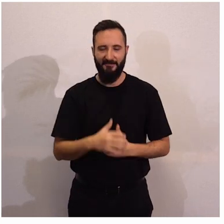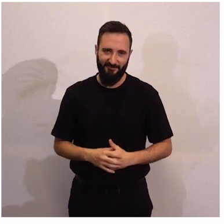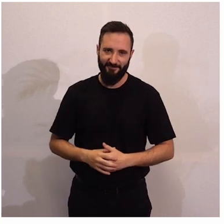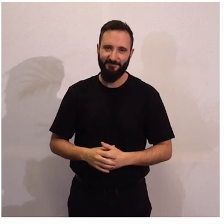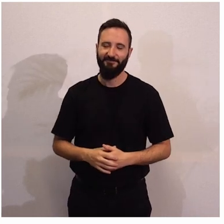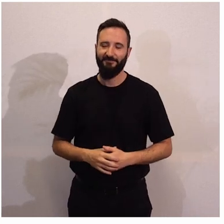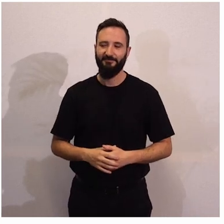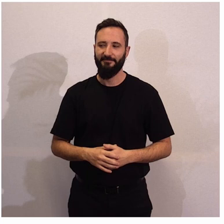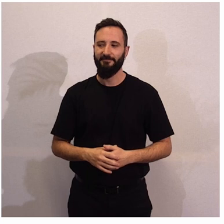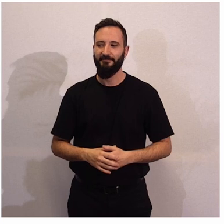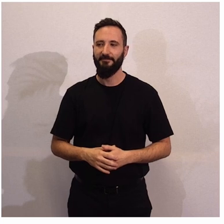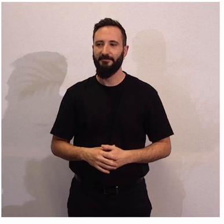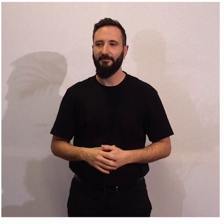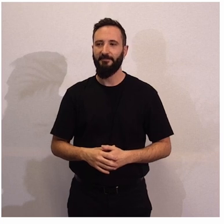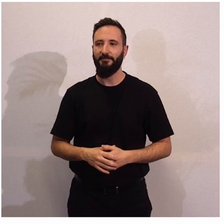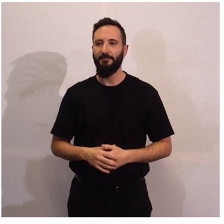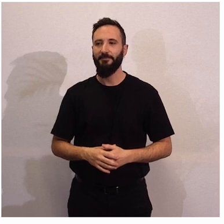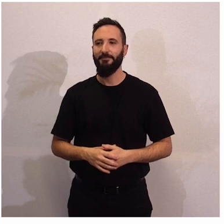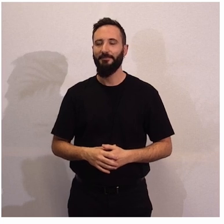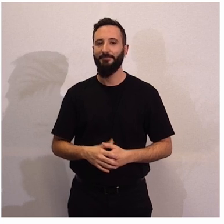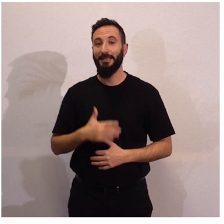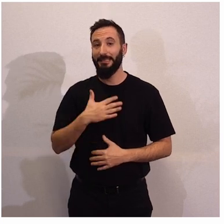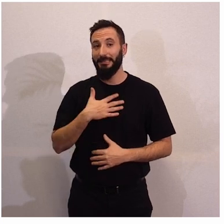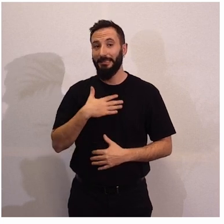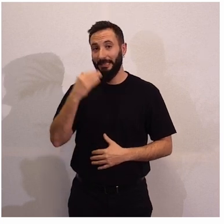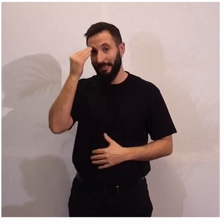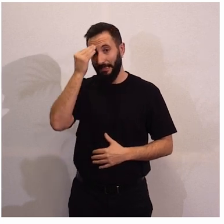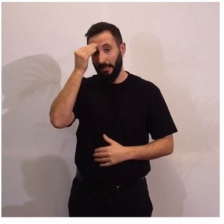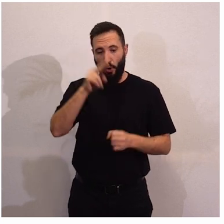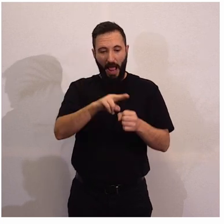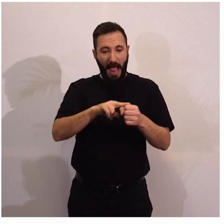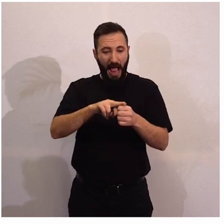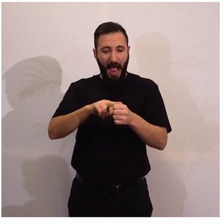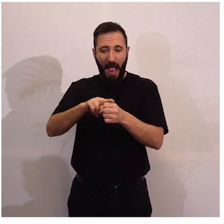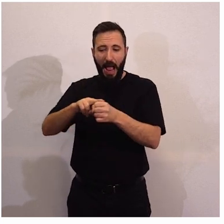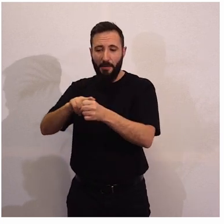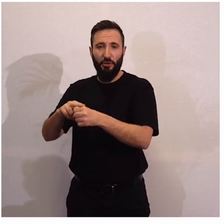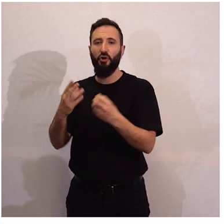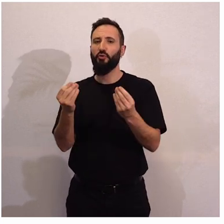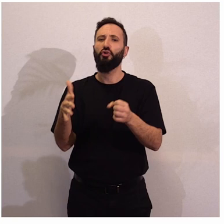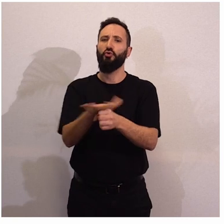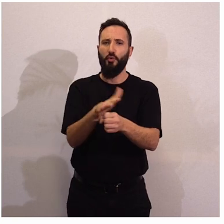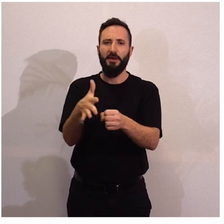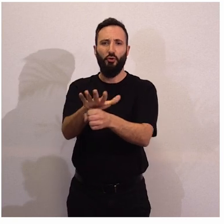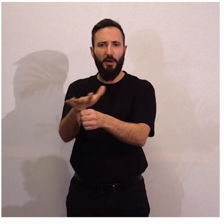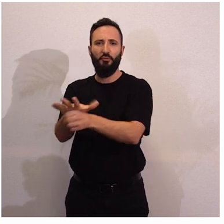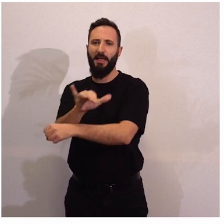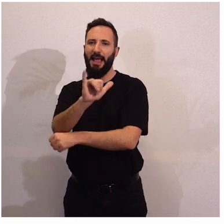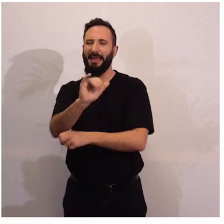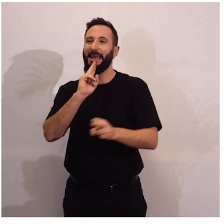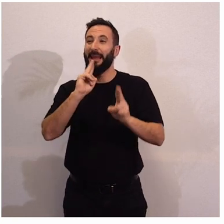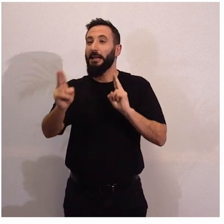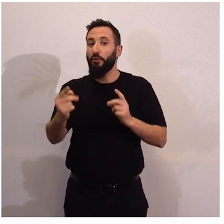porque yo creo que están muchos ámbitos ya cubiertos, no sabría responder. Sí